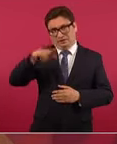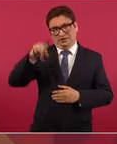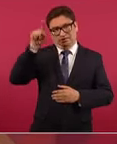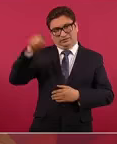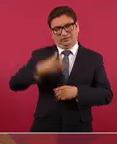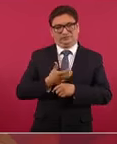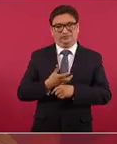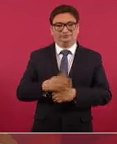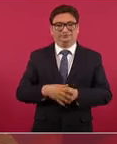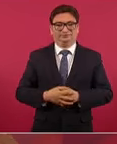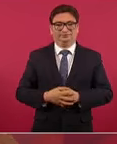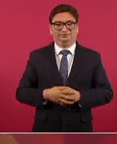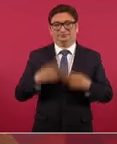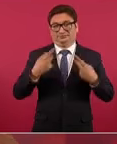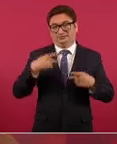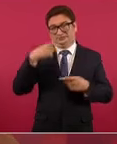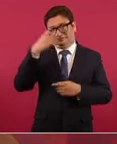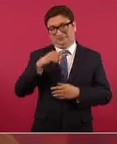poner